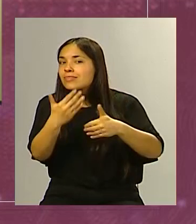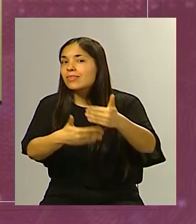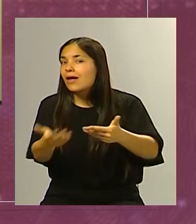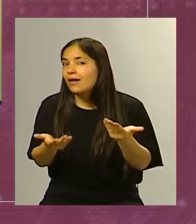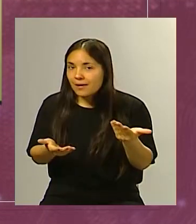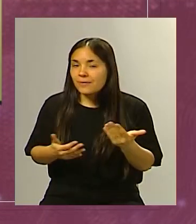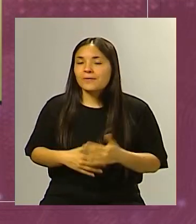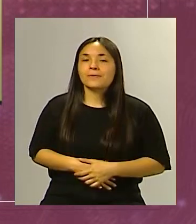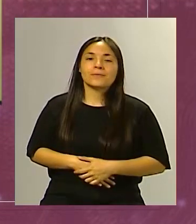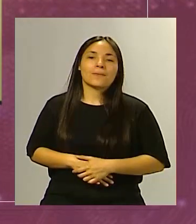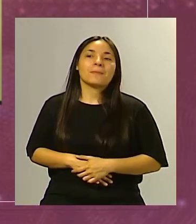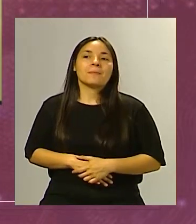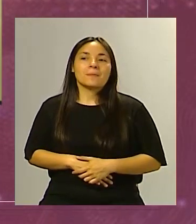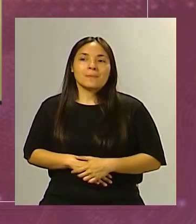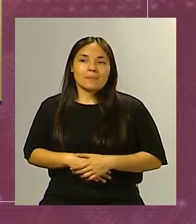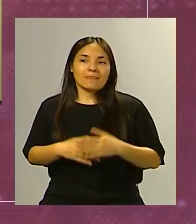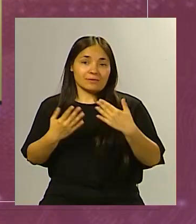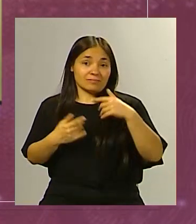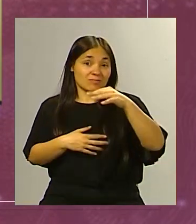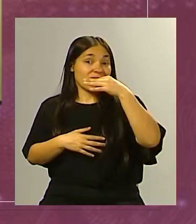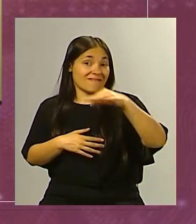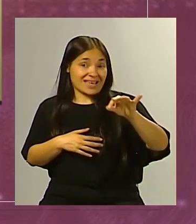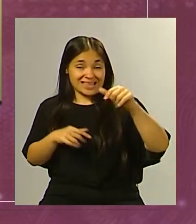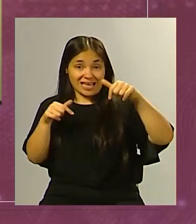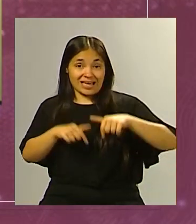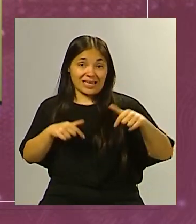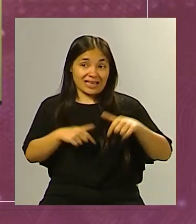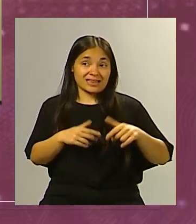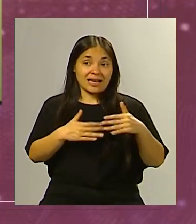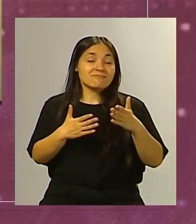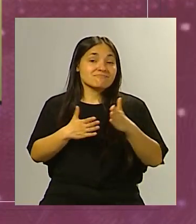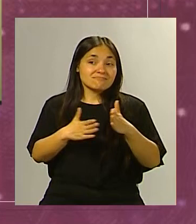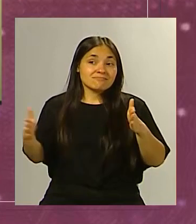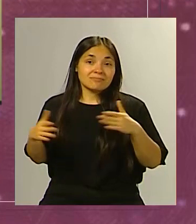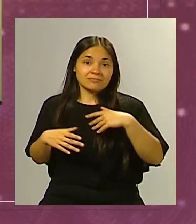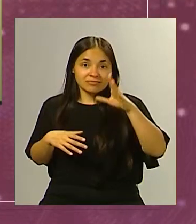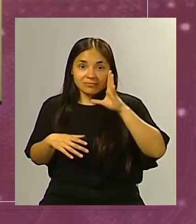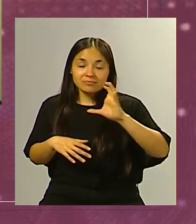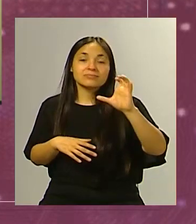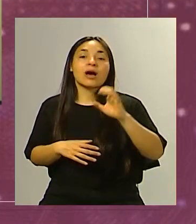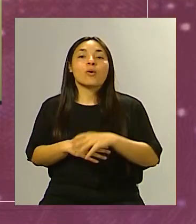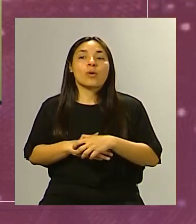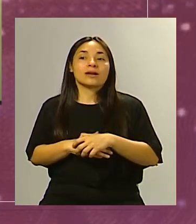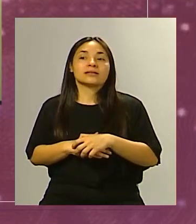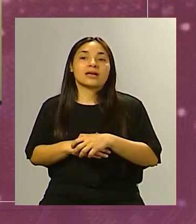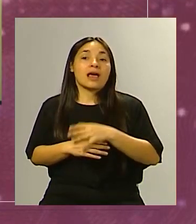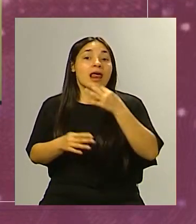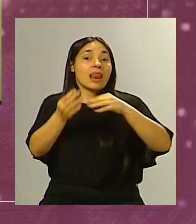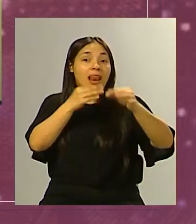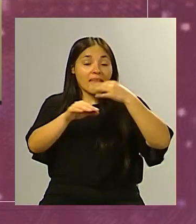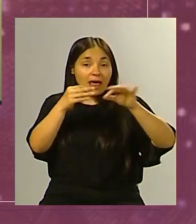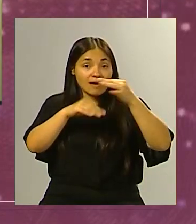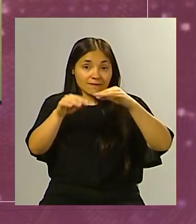Bueno, esta venta que pasó, siempre tengamos en cuenta el parámetro de que las ventas a nivel de